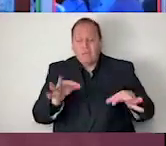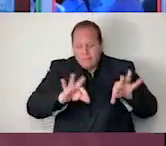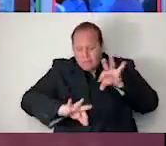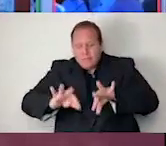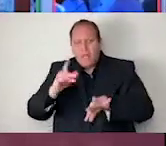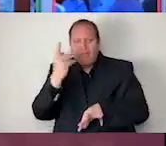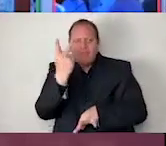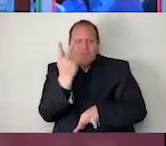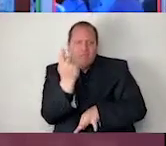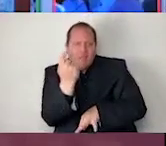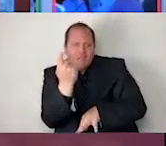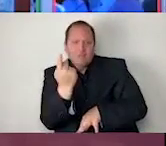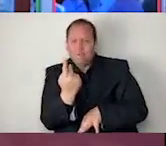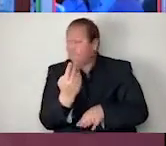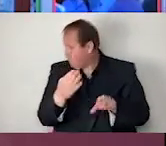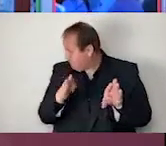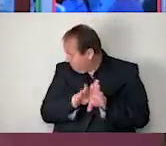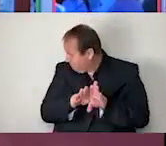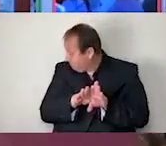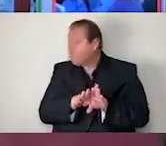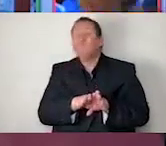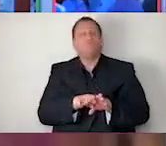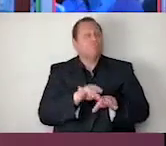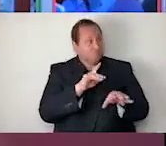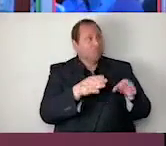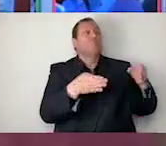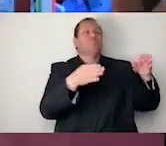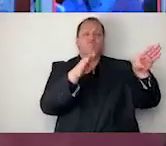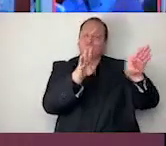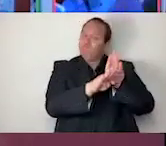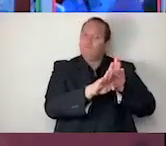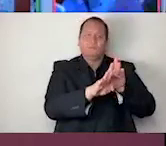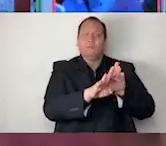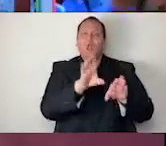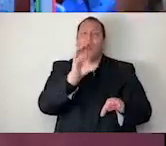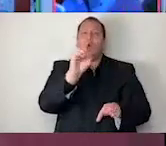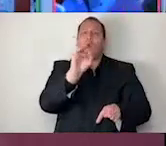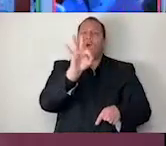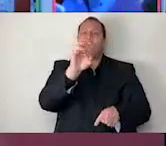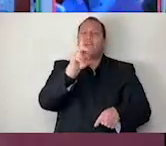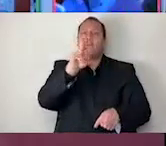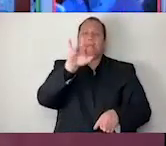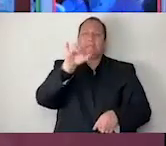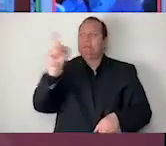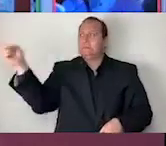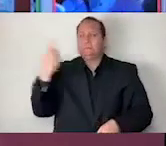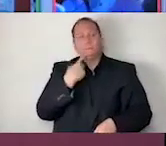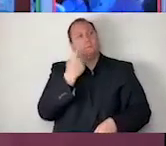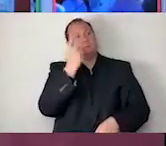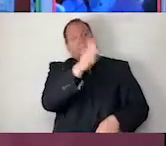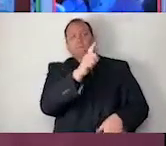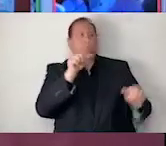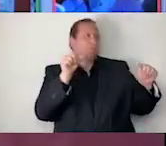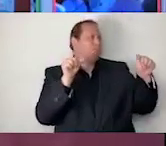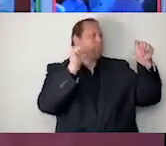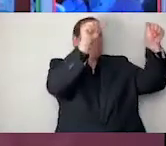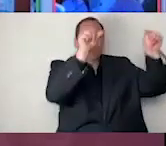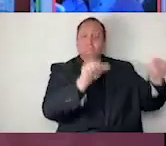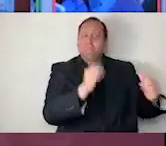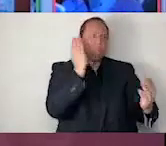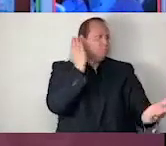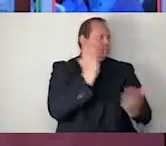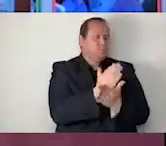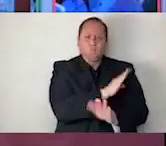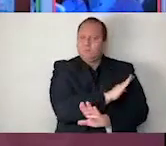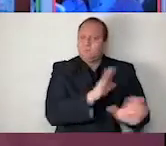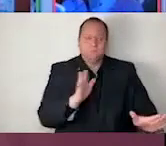definitivamente aquí la cofepris hizo lo que correspondía y colocó los sellos de suspensión de actividades ya no pueden habitación es un